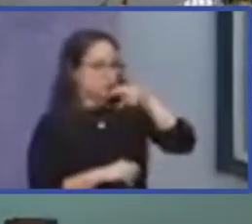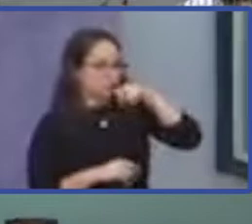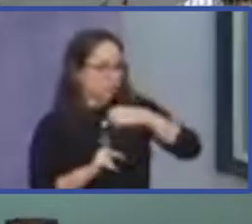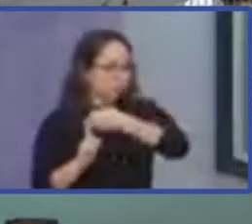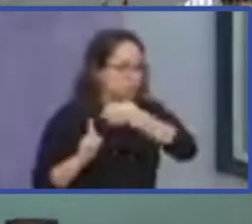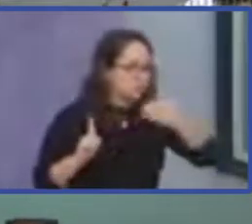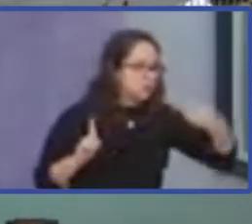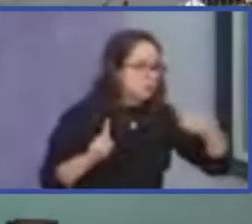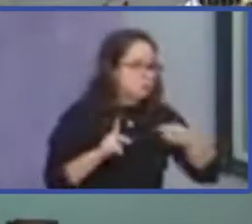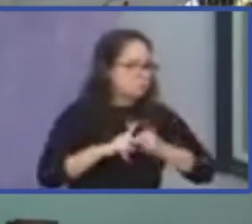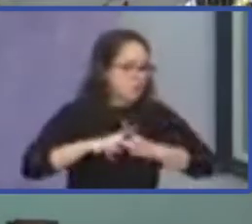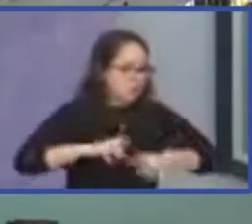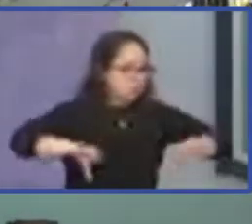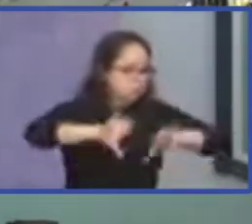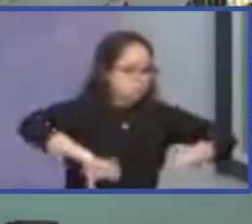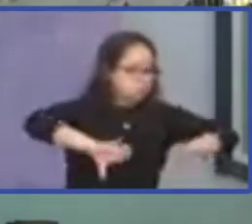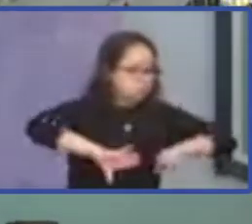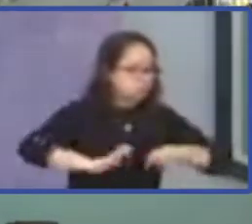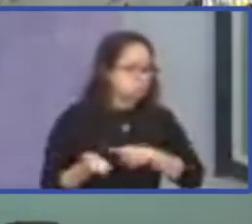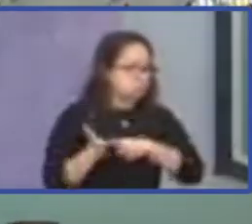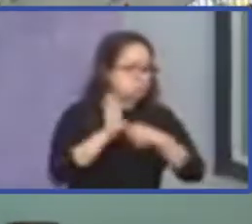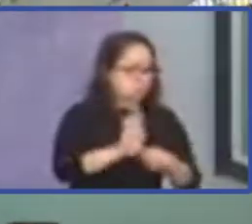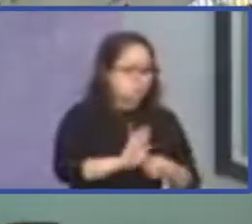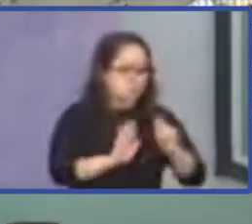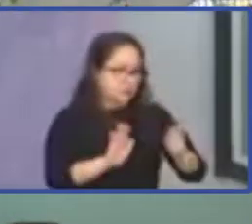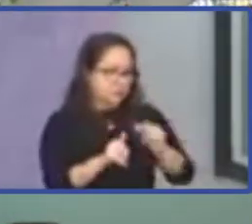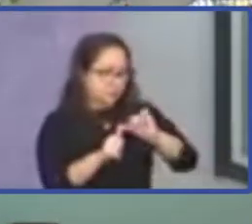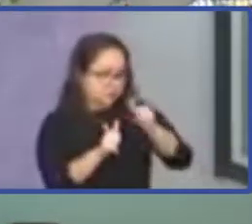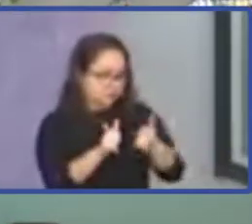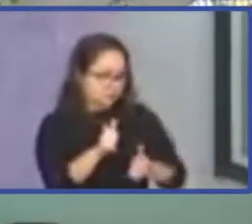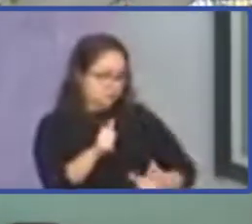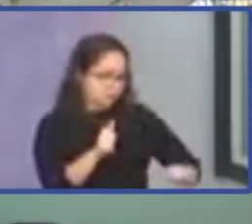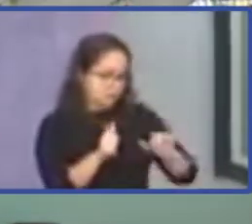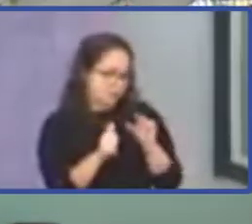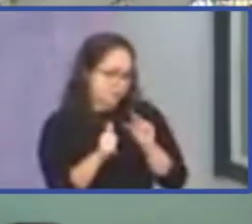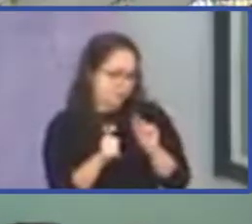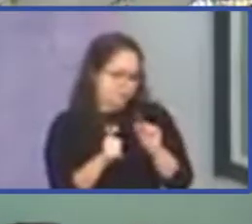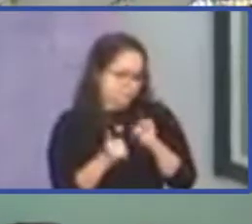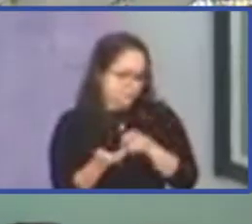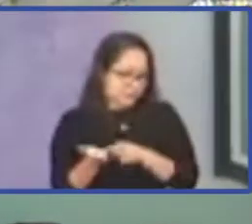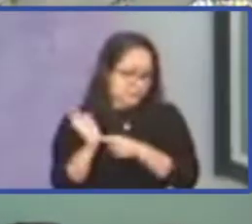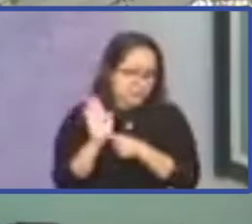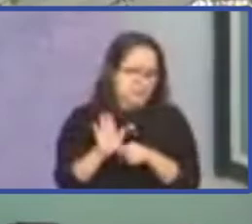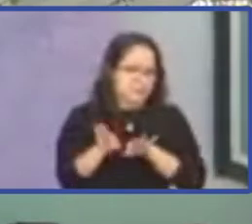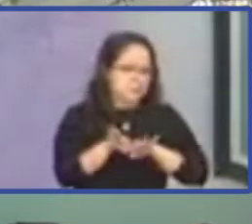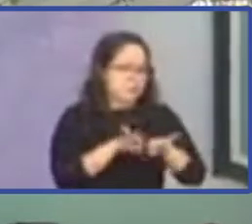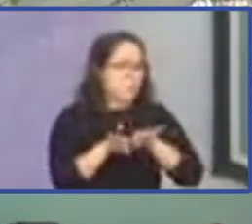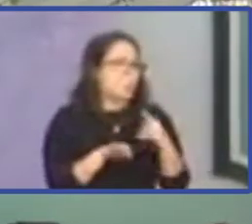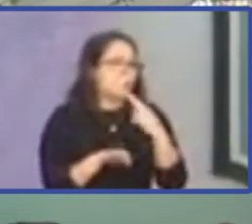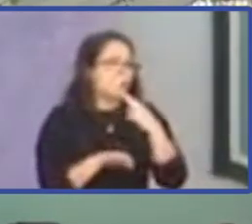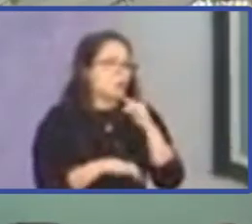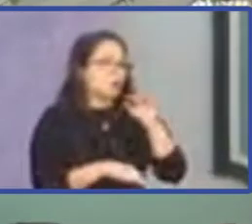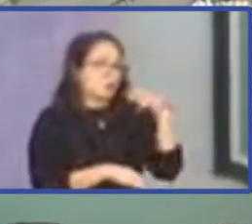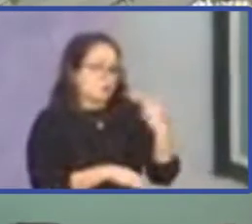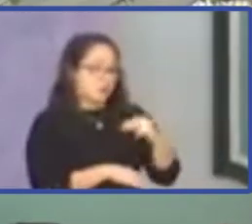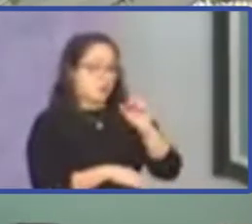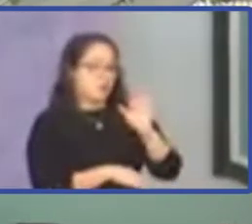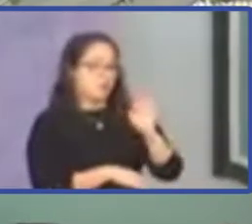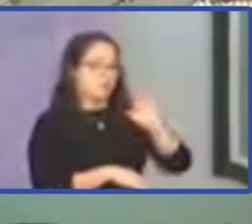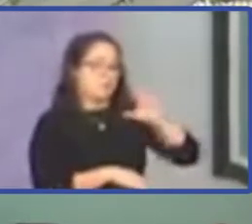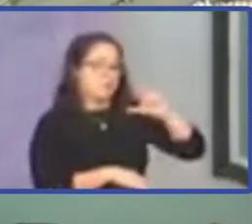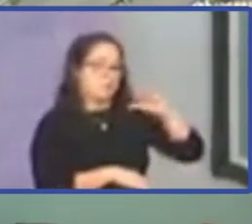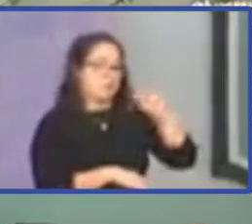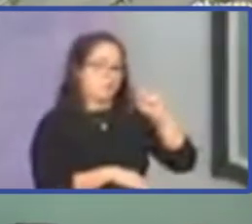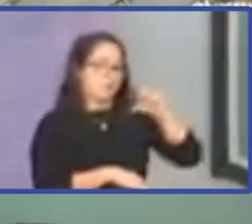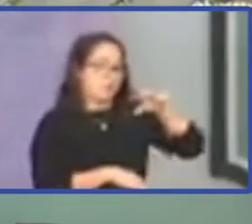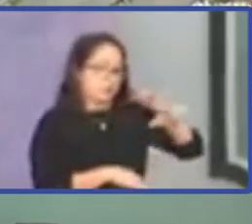obtiene eso, eso no es el trabajo de un artista y eso es una figura que se llama fractal y se conoce como el conjunto de